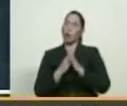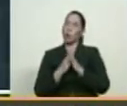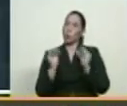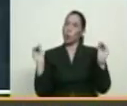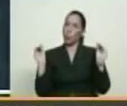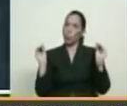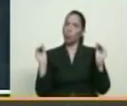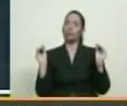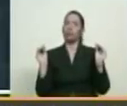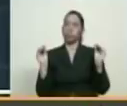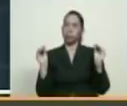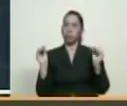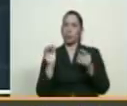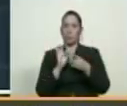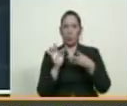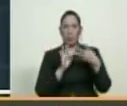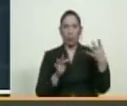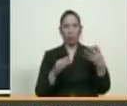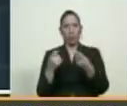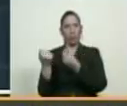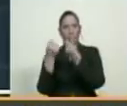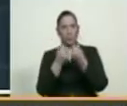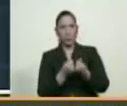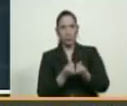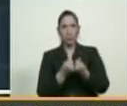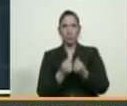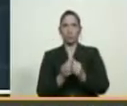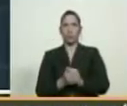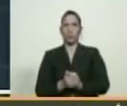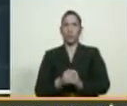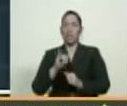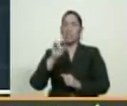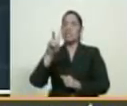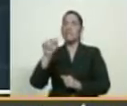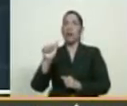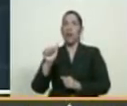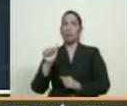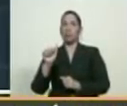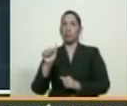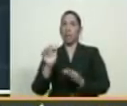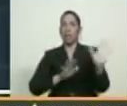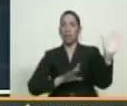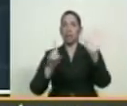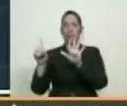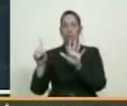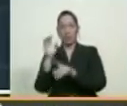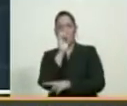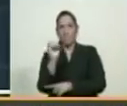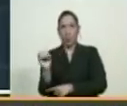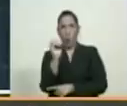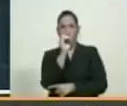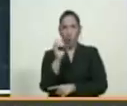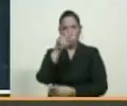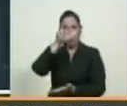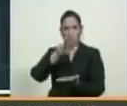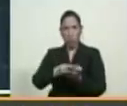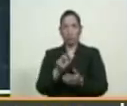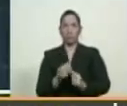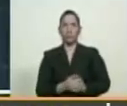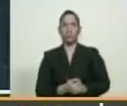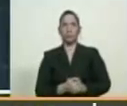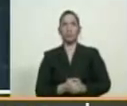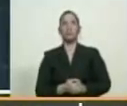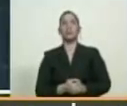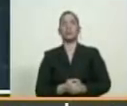en materia fiscal y tributaria. La alícuota del impuesto a valor agregado del 16%, por supuesto con